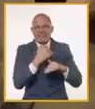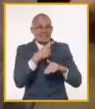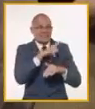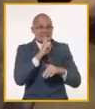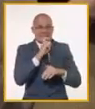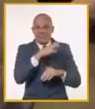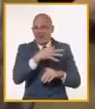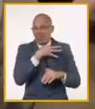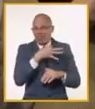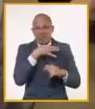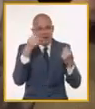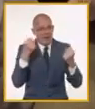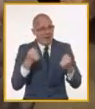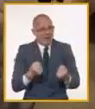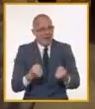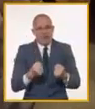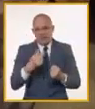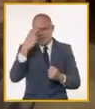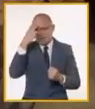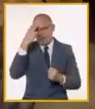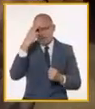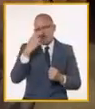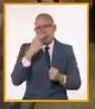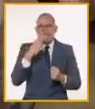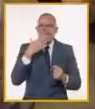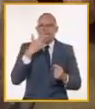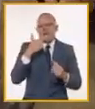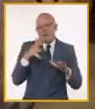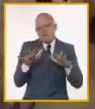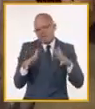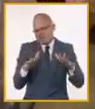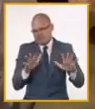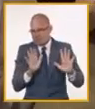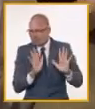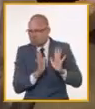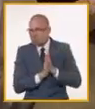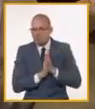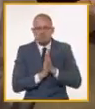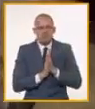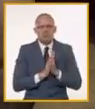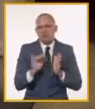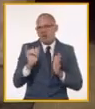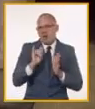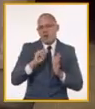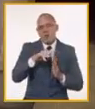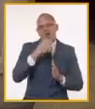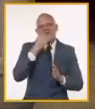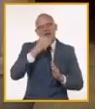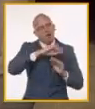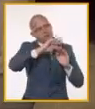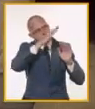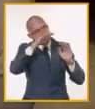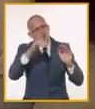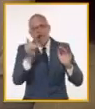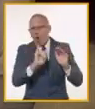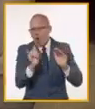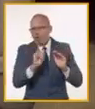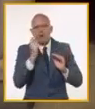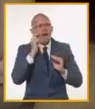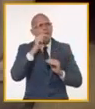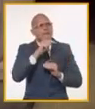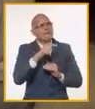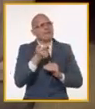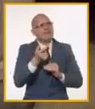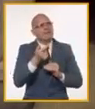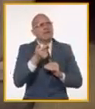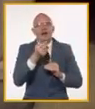de... en el segundo frente había zonas que, aunque eran la topografía, ¿no? Había lomas, etcétera, pero era